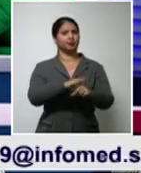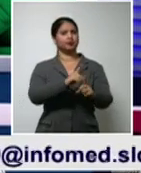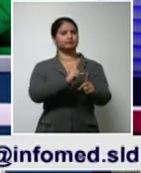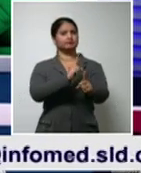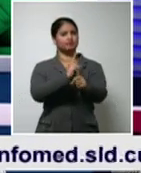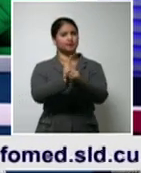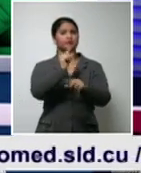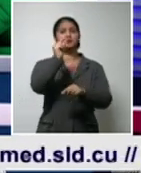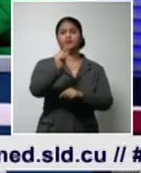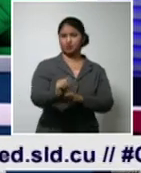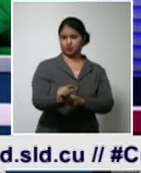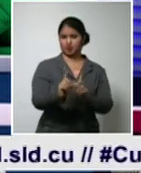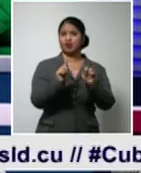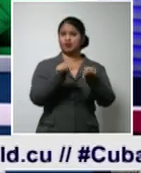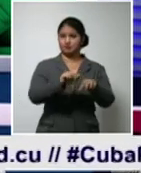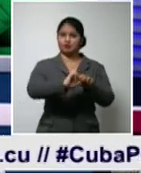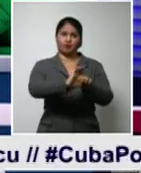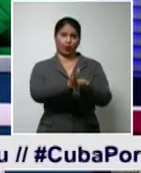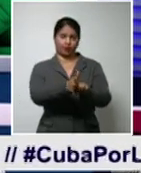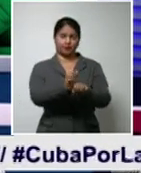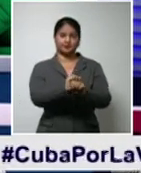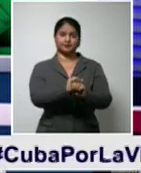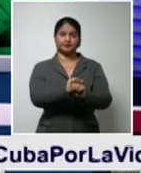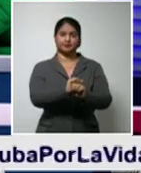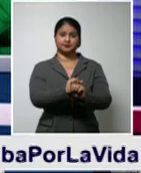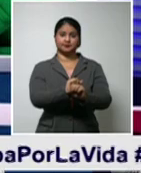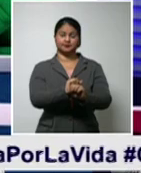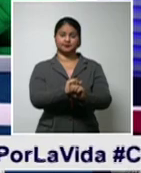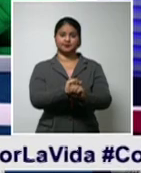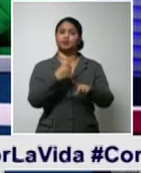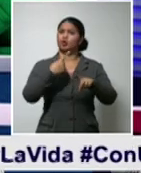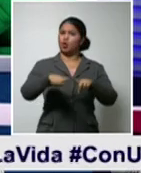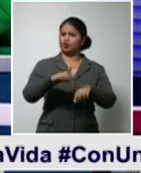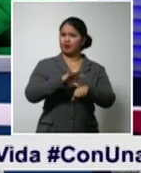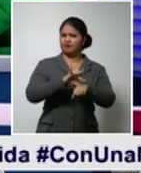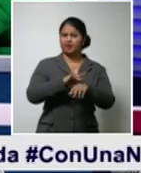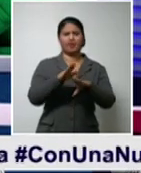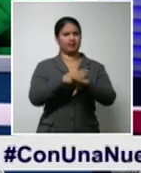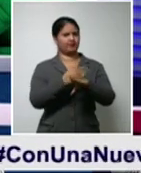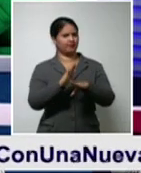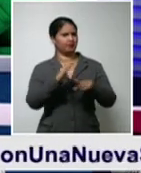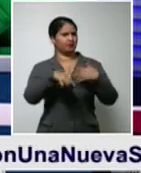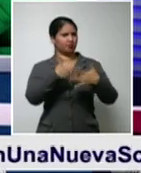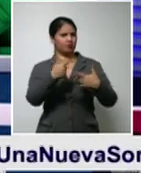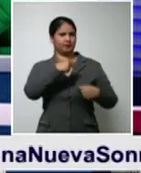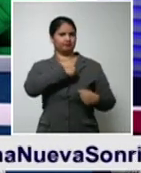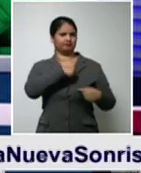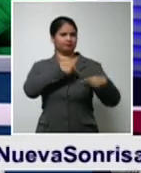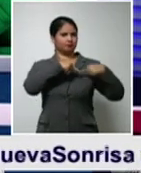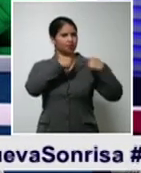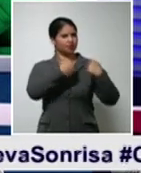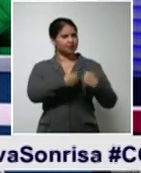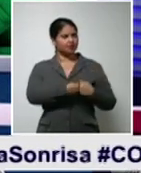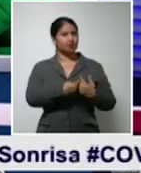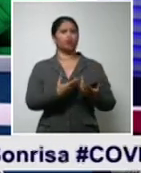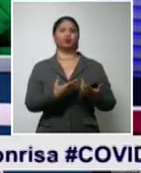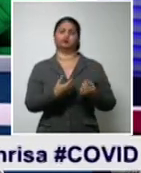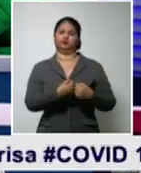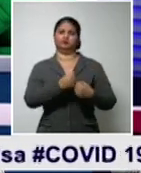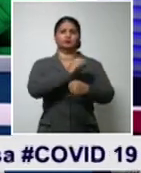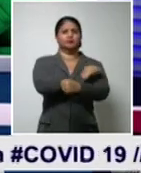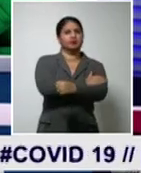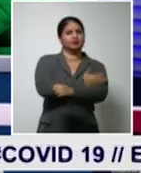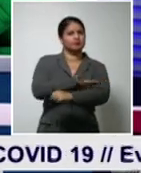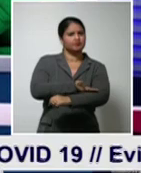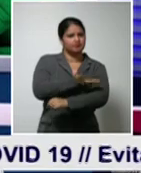previamente, con antecedentes de hipertensión arterial y cardiopatía isquémica, que comenzó con síntomas